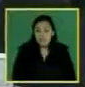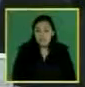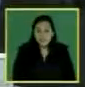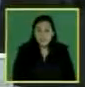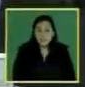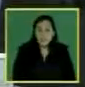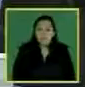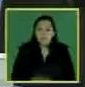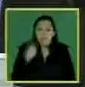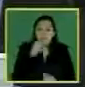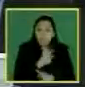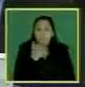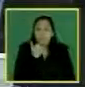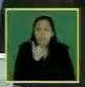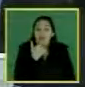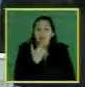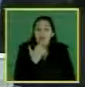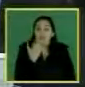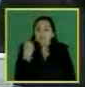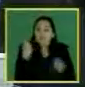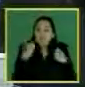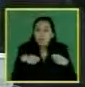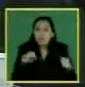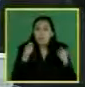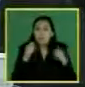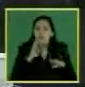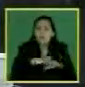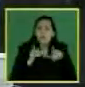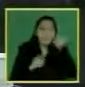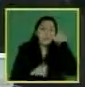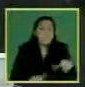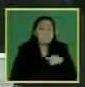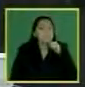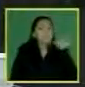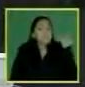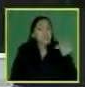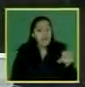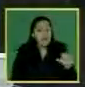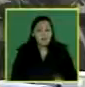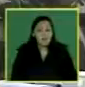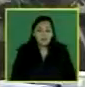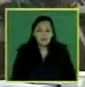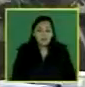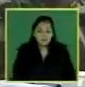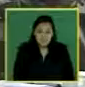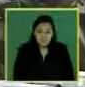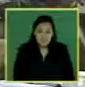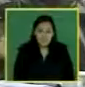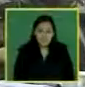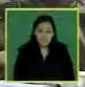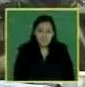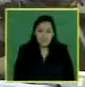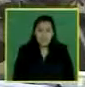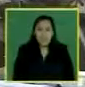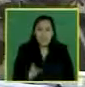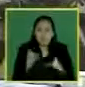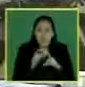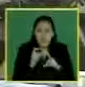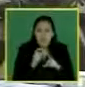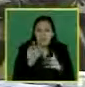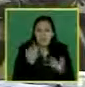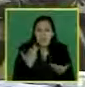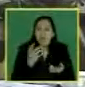sometida a una cura de sueño, a un tratamiento, porque está mal. Esa señora está mal. Nada más antagónico a lo que es la Por palabra favor, de Jesús,